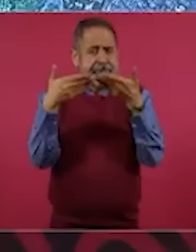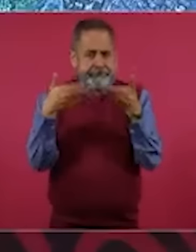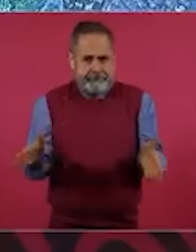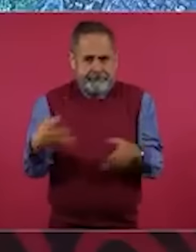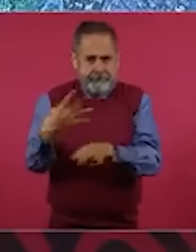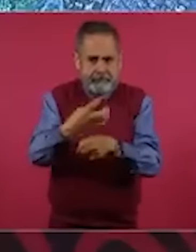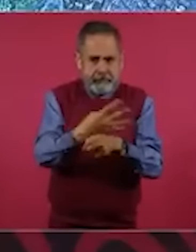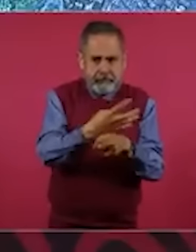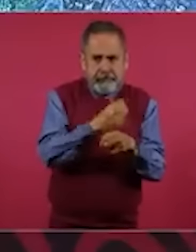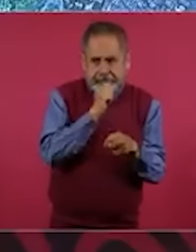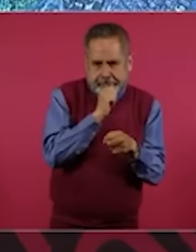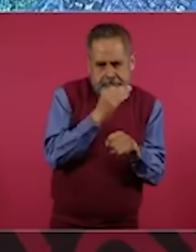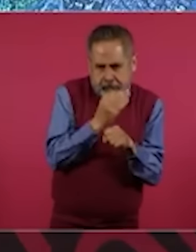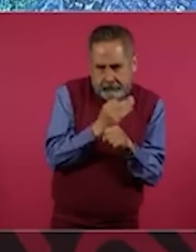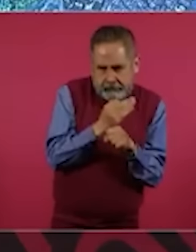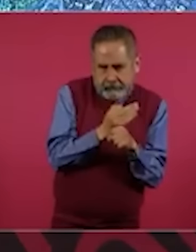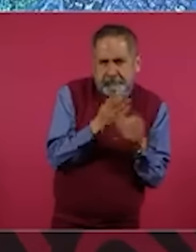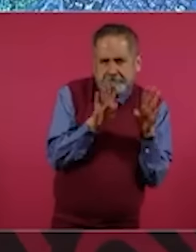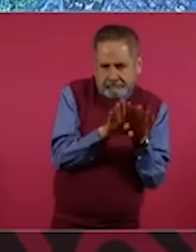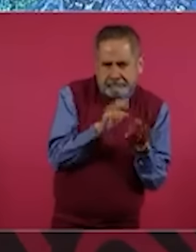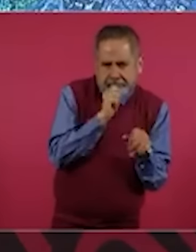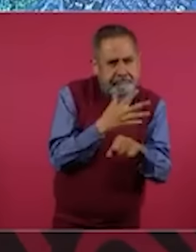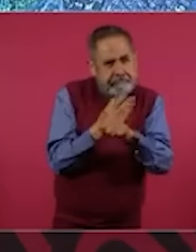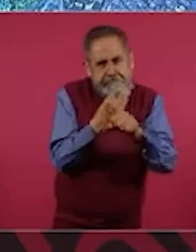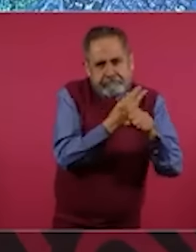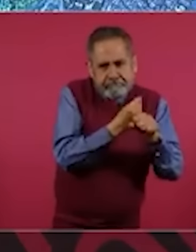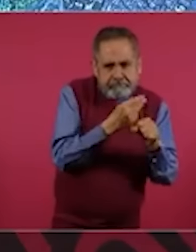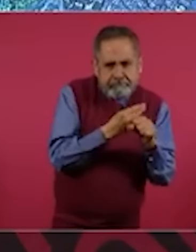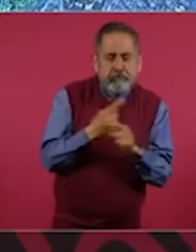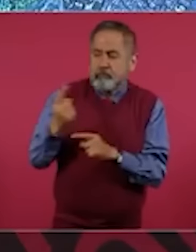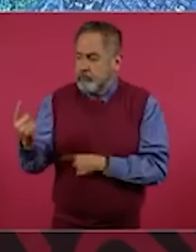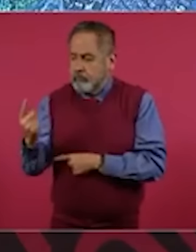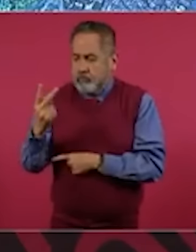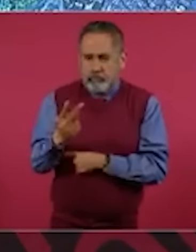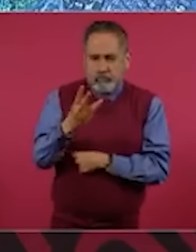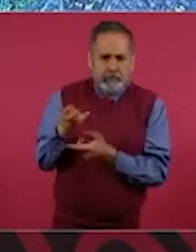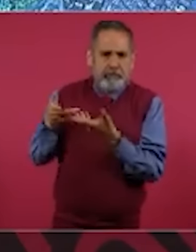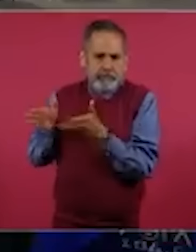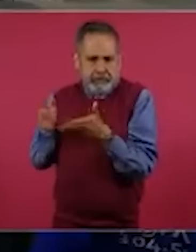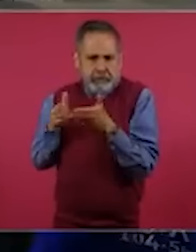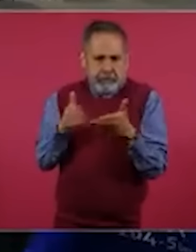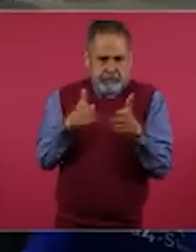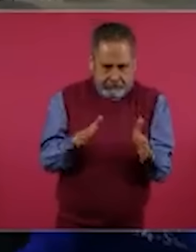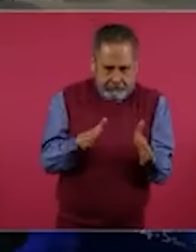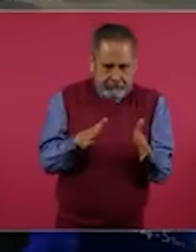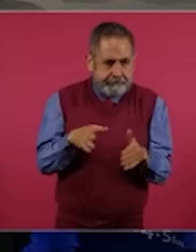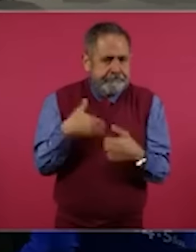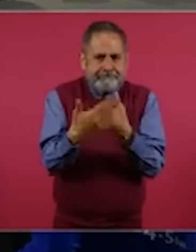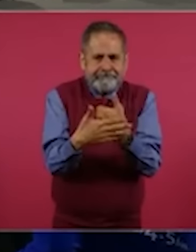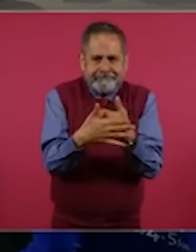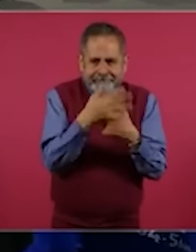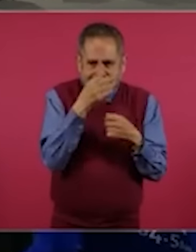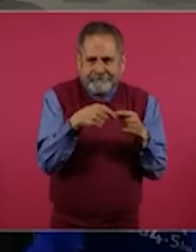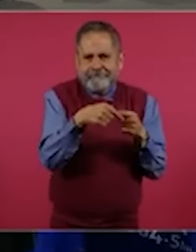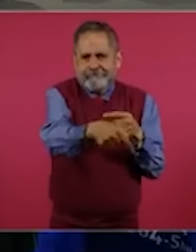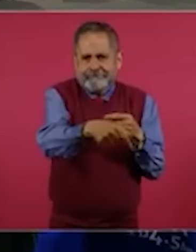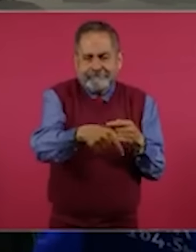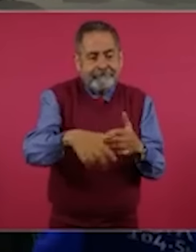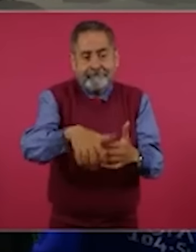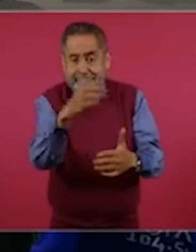es lo único que todavía permanece de inaccesible hasta este momento, pero antes de concluir